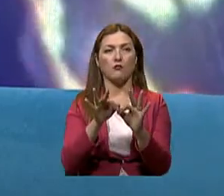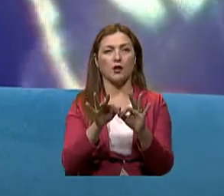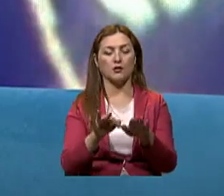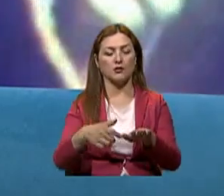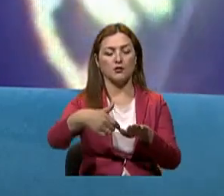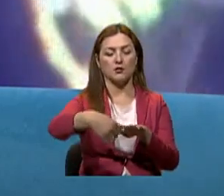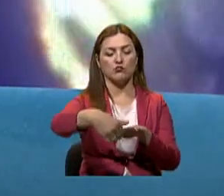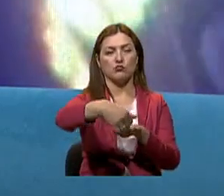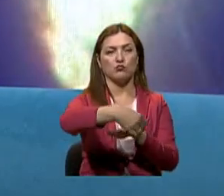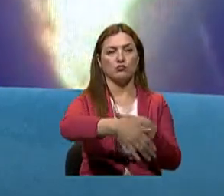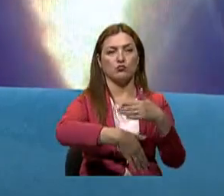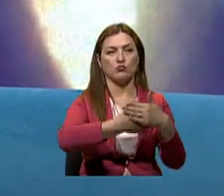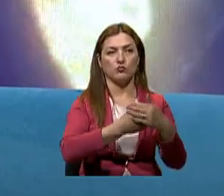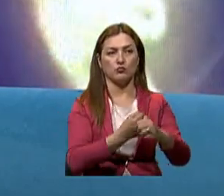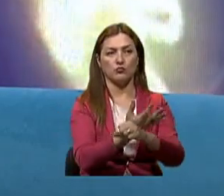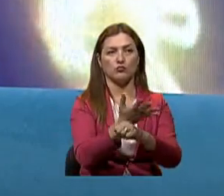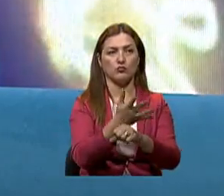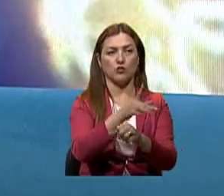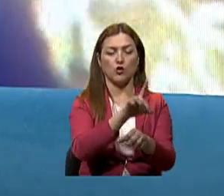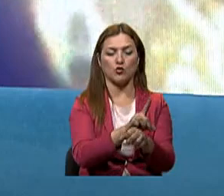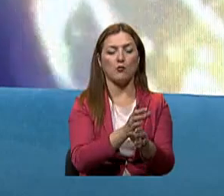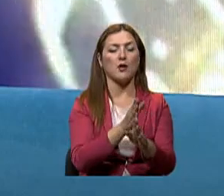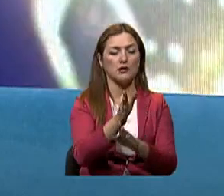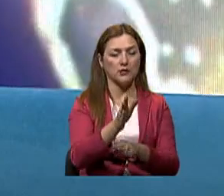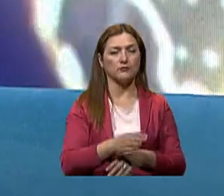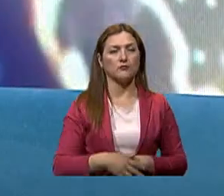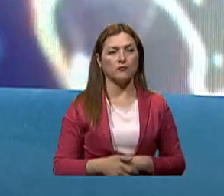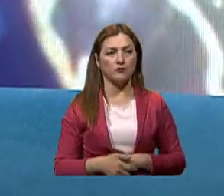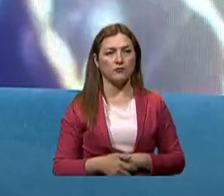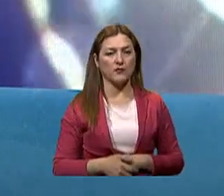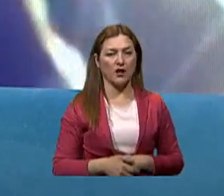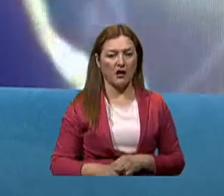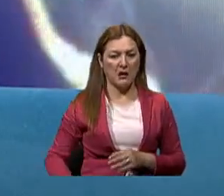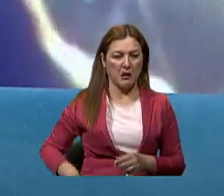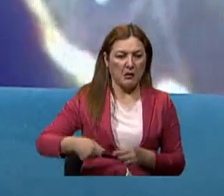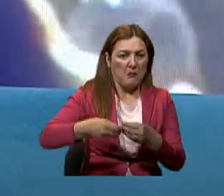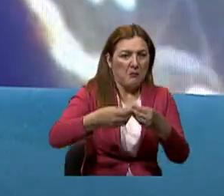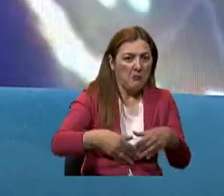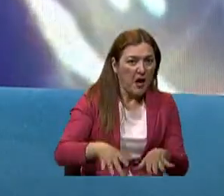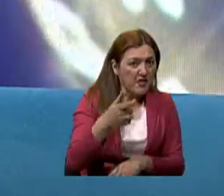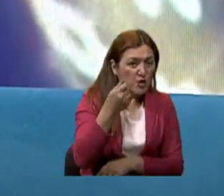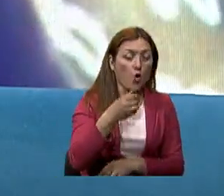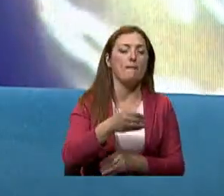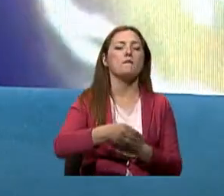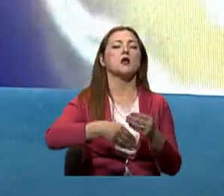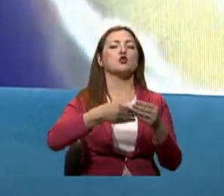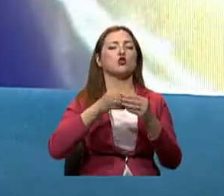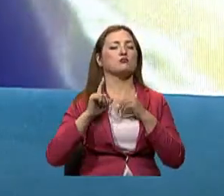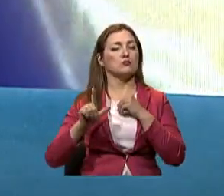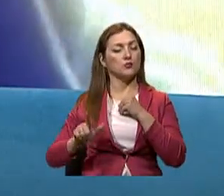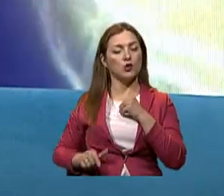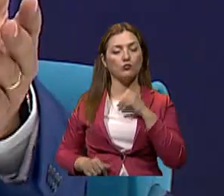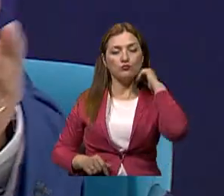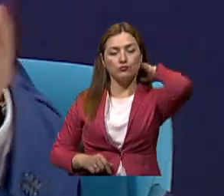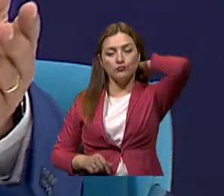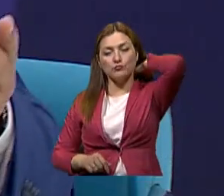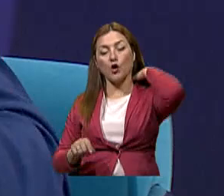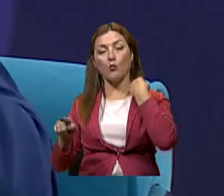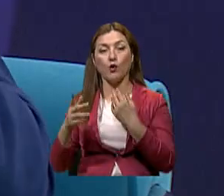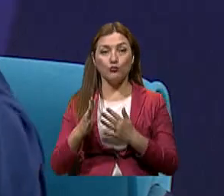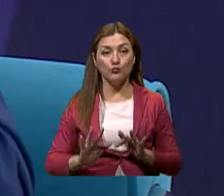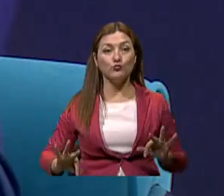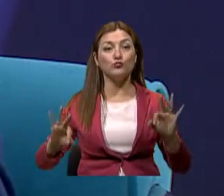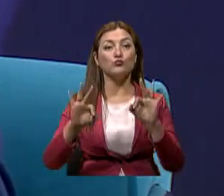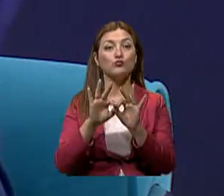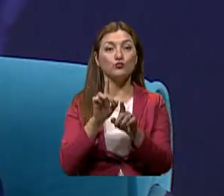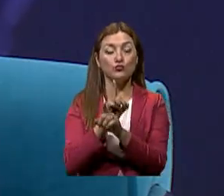uñas. Excelente. Recomiendo ir al podólogo. No es un gasto, es una buena inversión para la salud. Y vean ustedes que es tan importante el